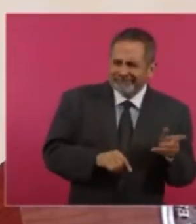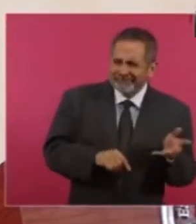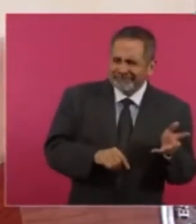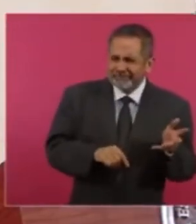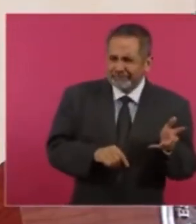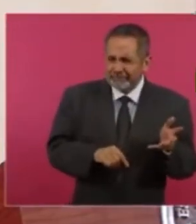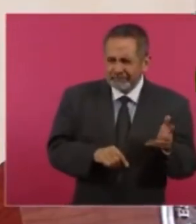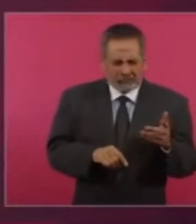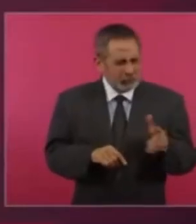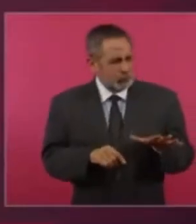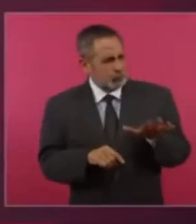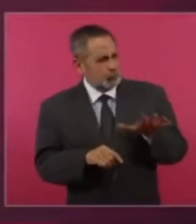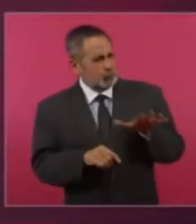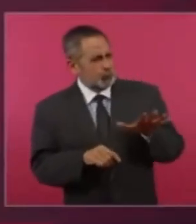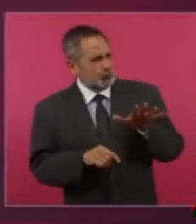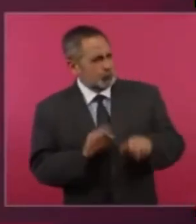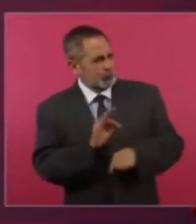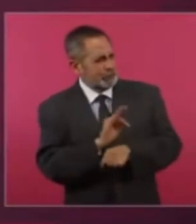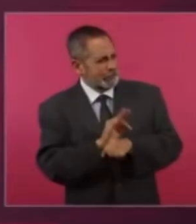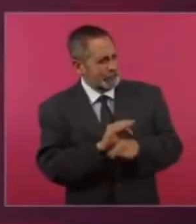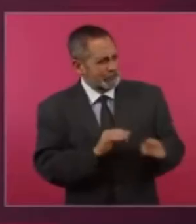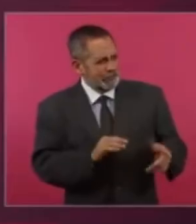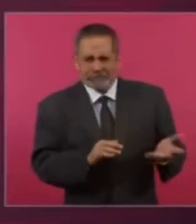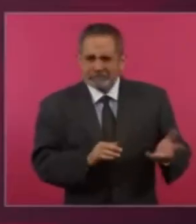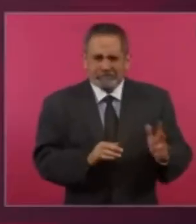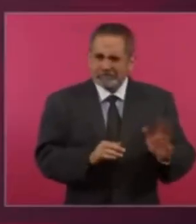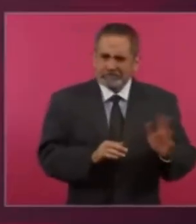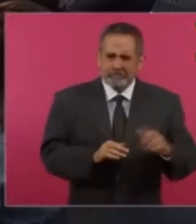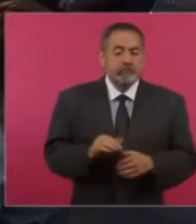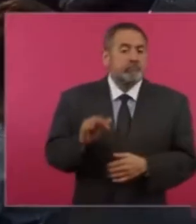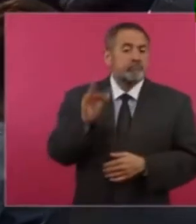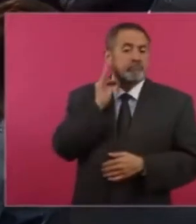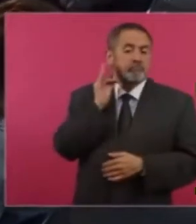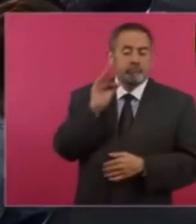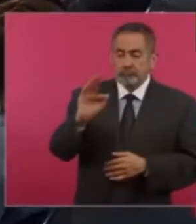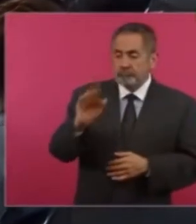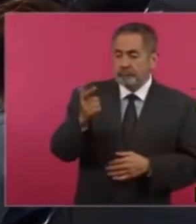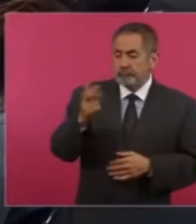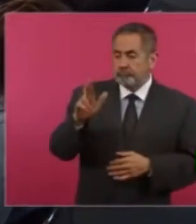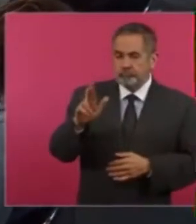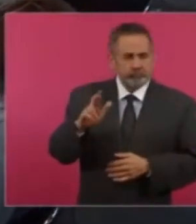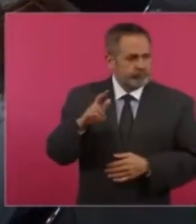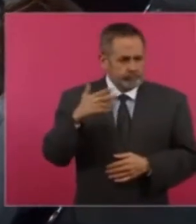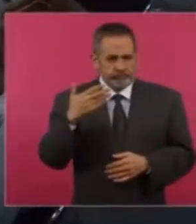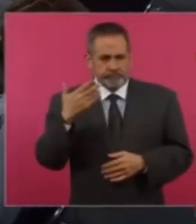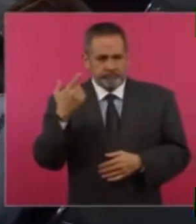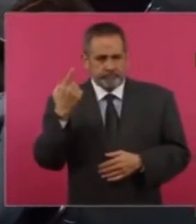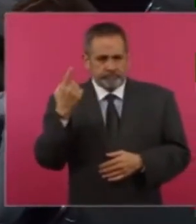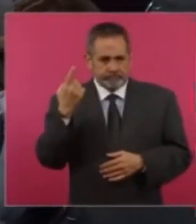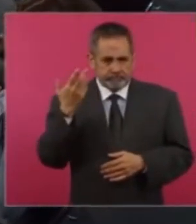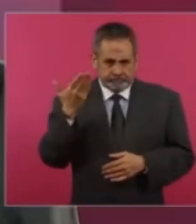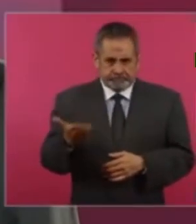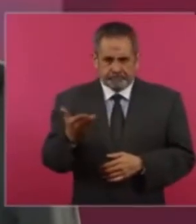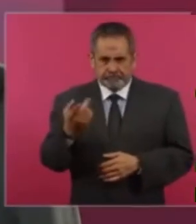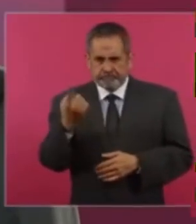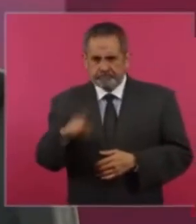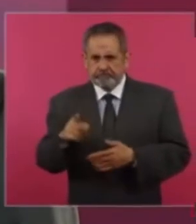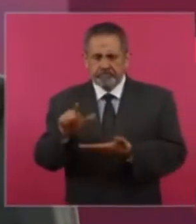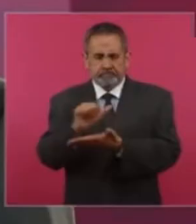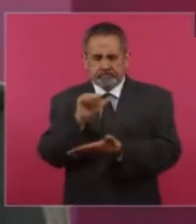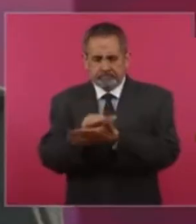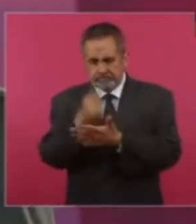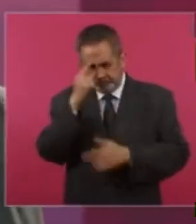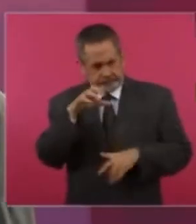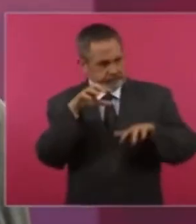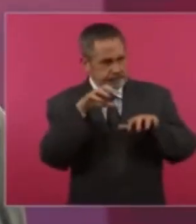Muy evidente, cuando la Fiscalía General de la República solicita orden de aprehensión o